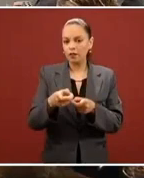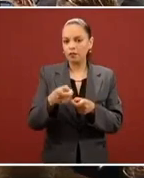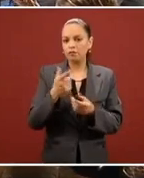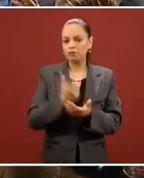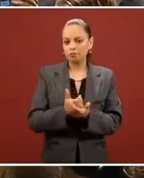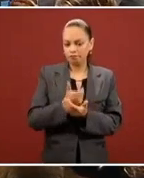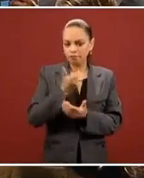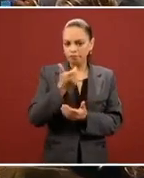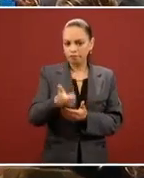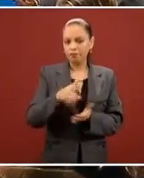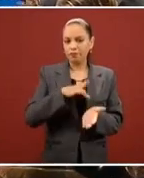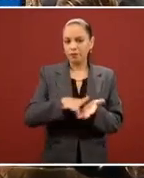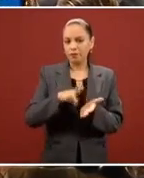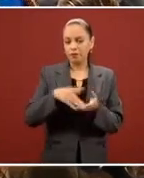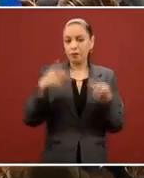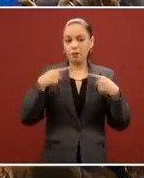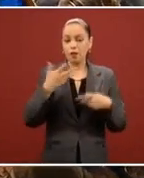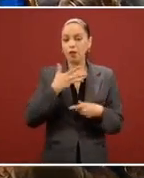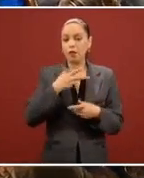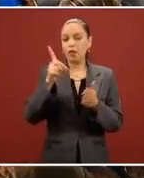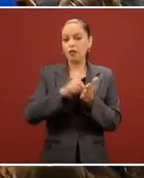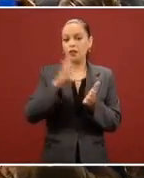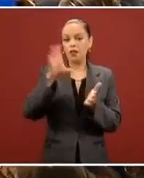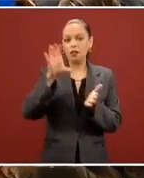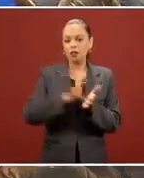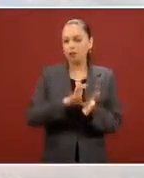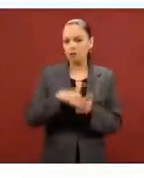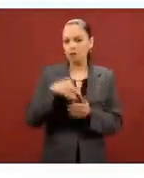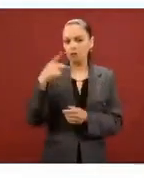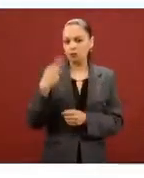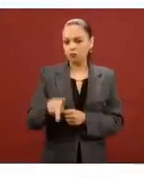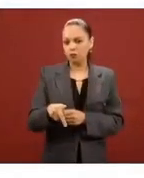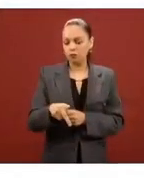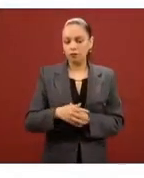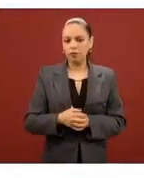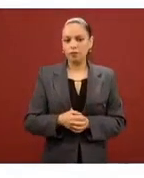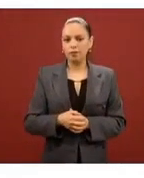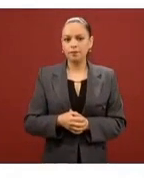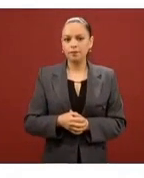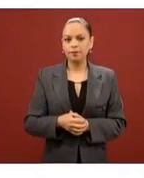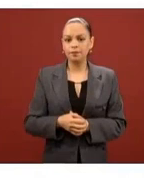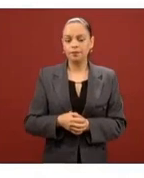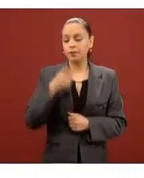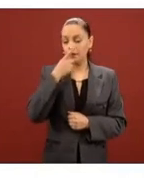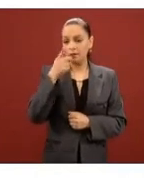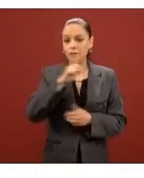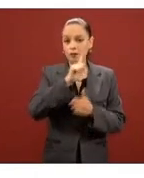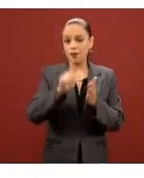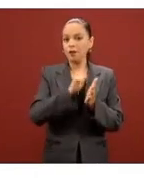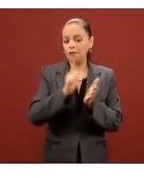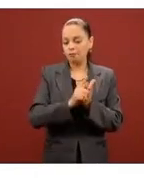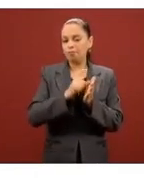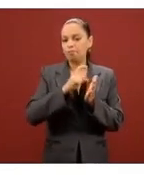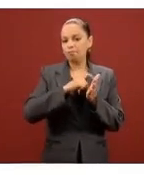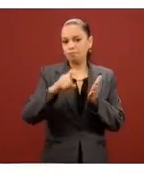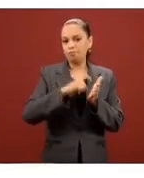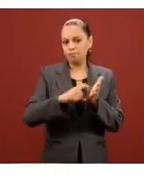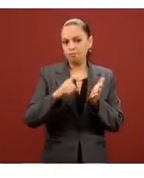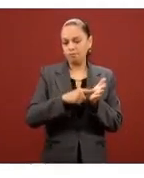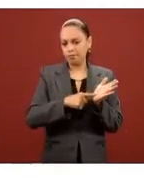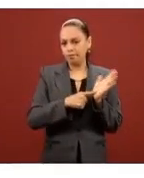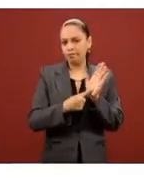personas que tengan discapacidad permanente en los términos que fije la ley. Para recibir